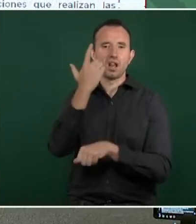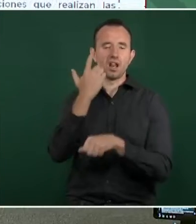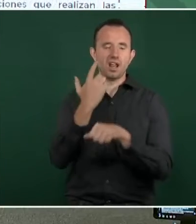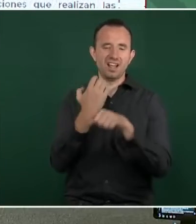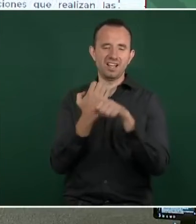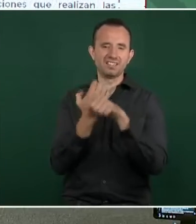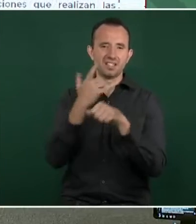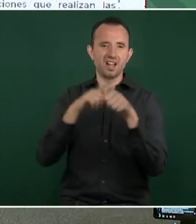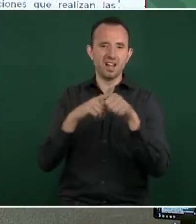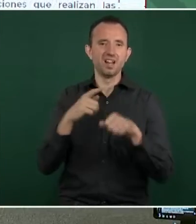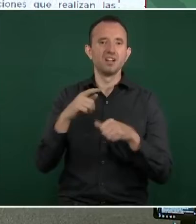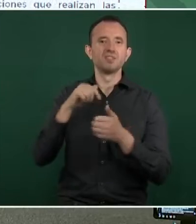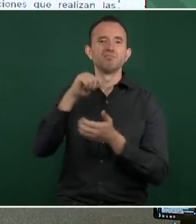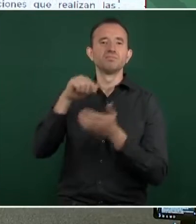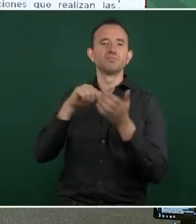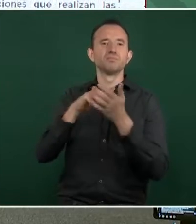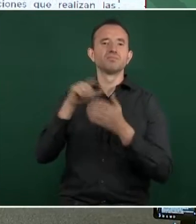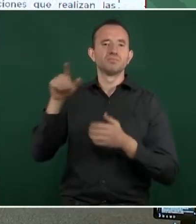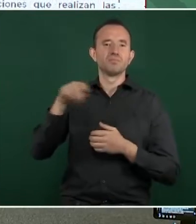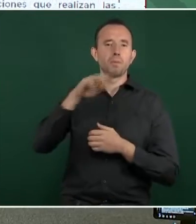Michoacán.